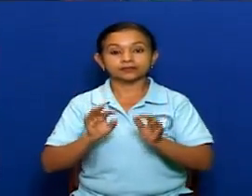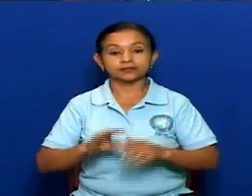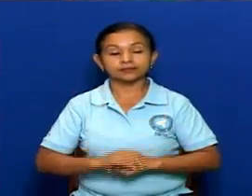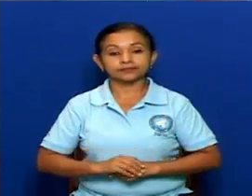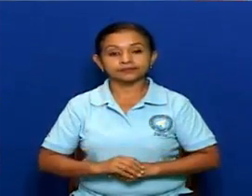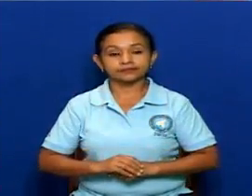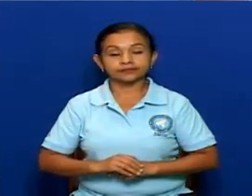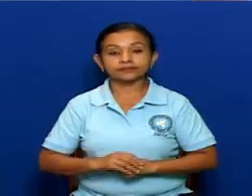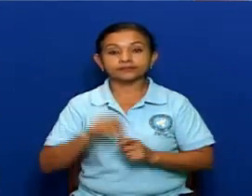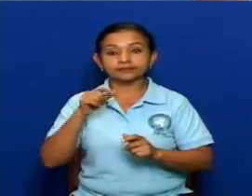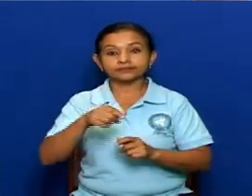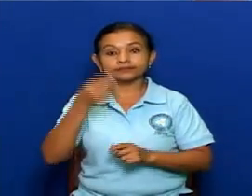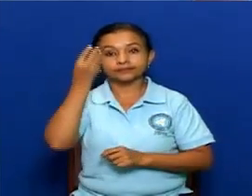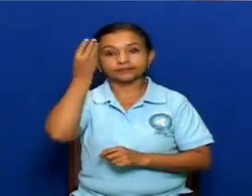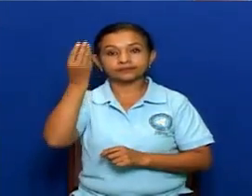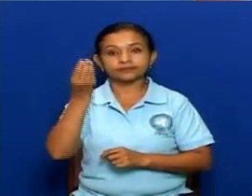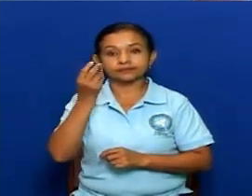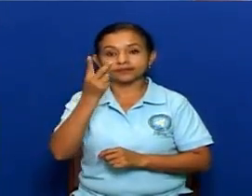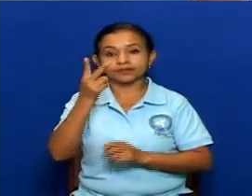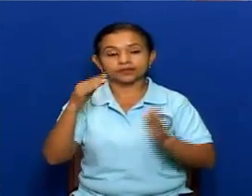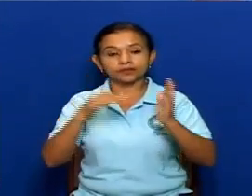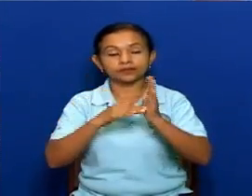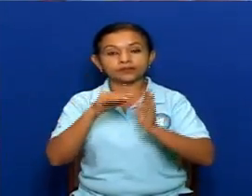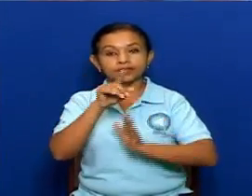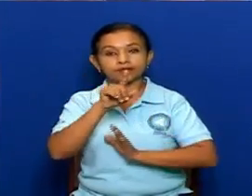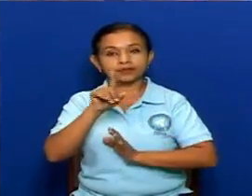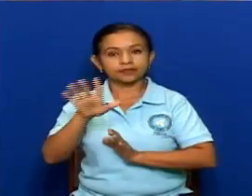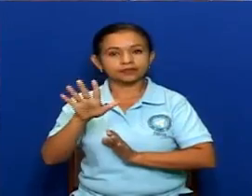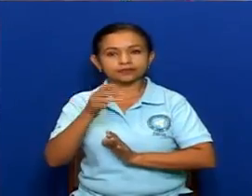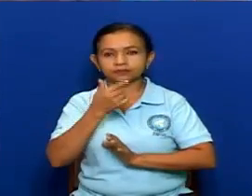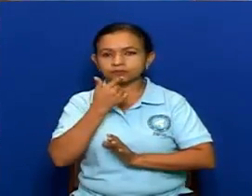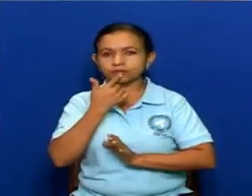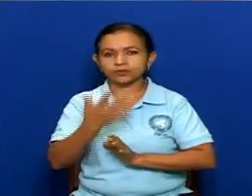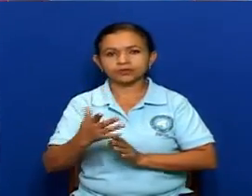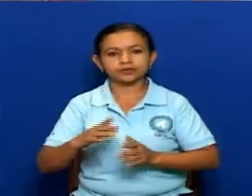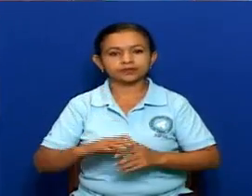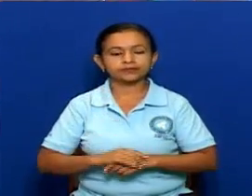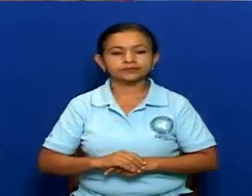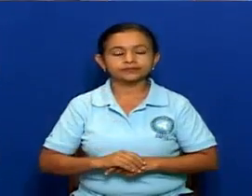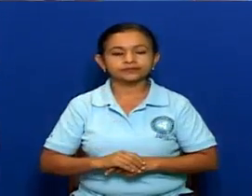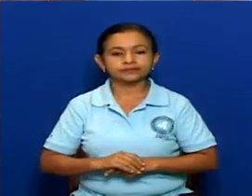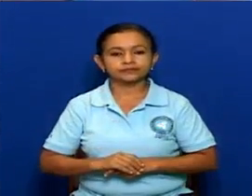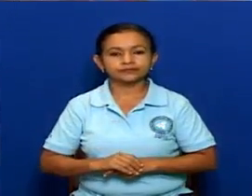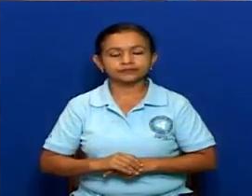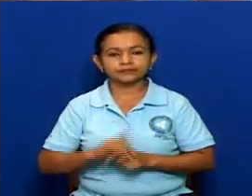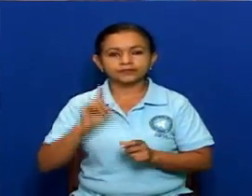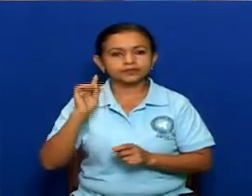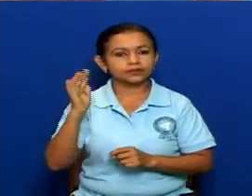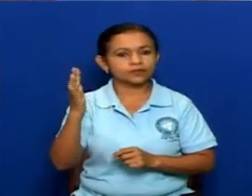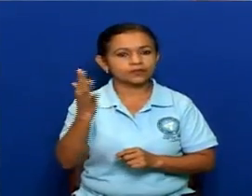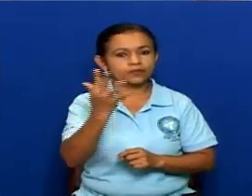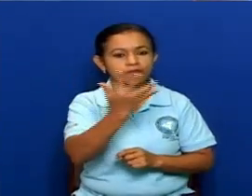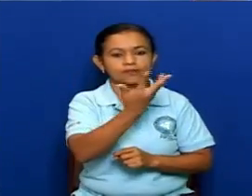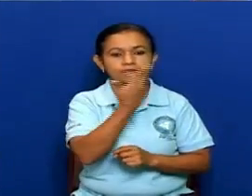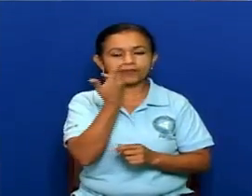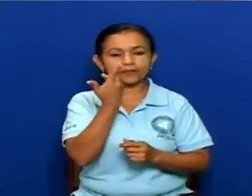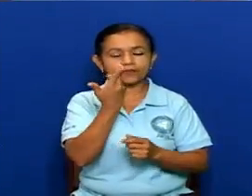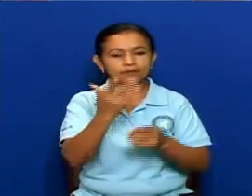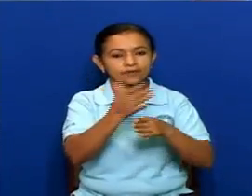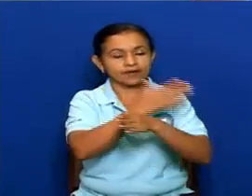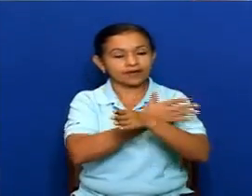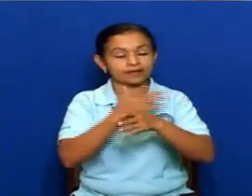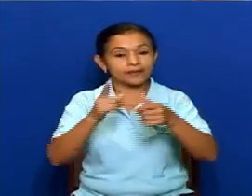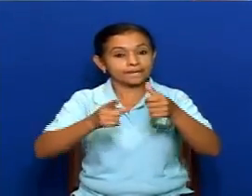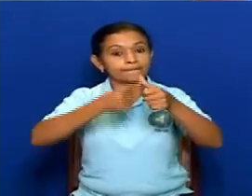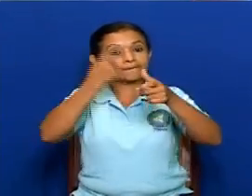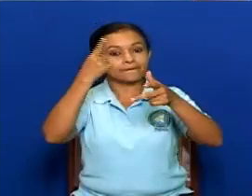esta promoción del 2015, porque es prácticamente todos los que fundaron